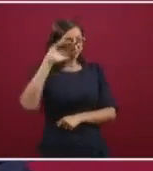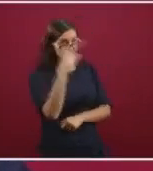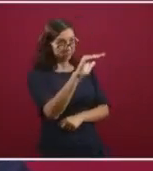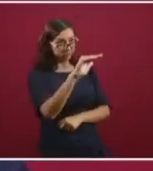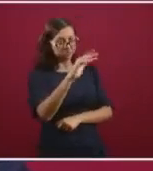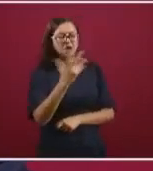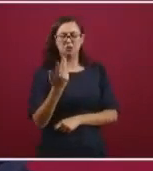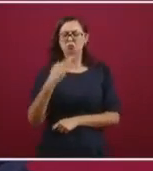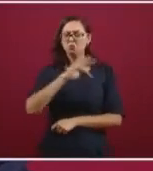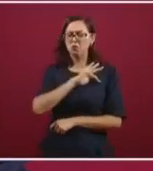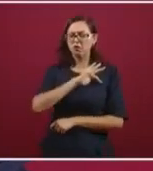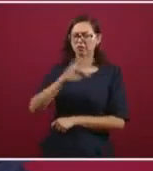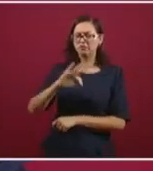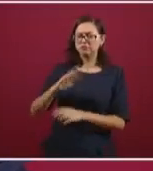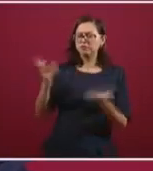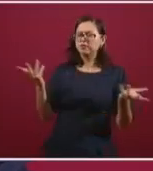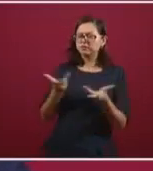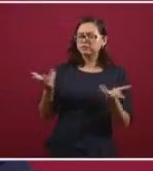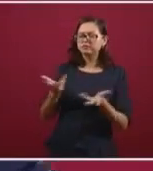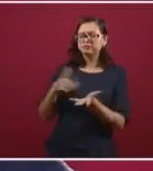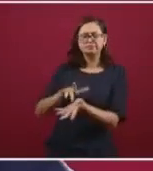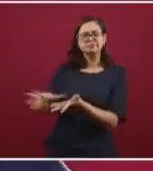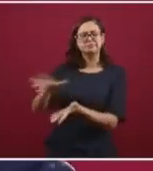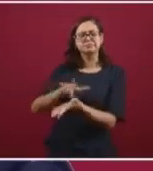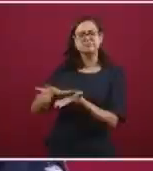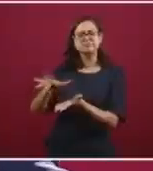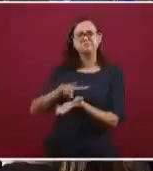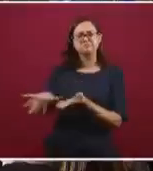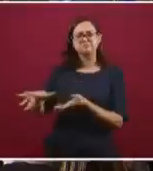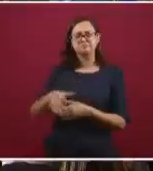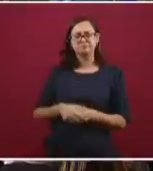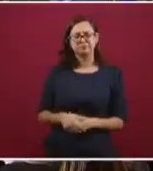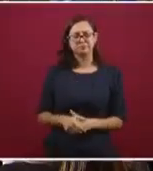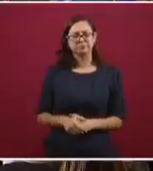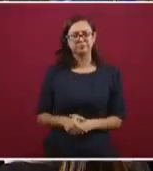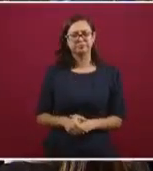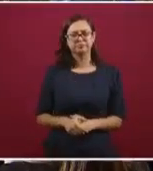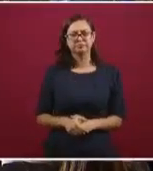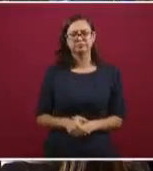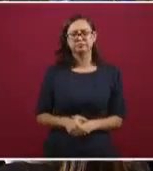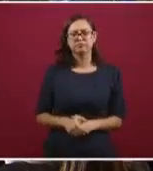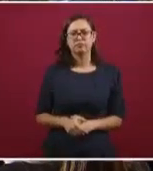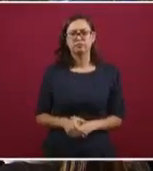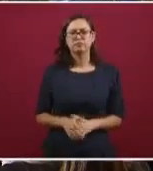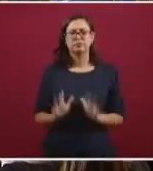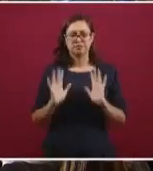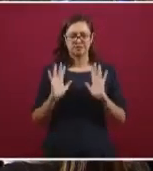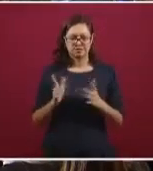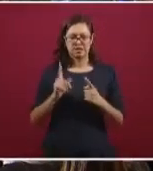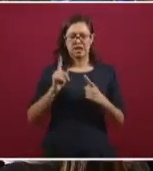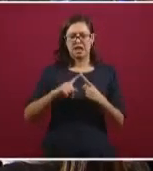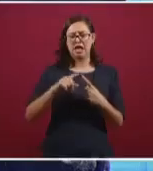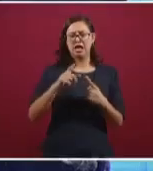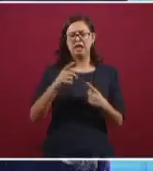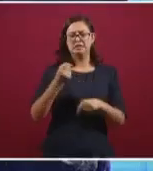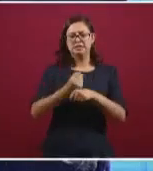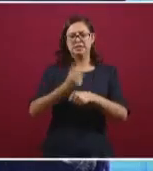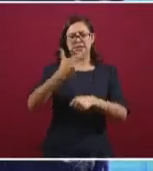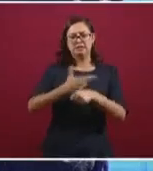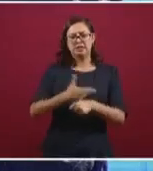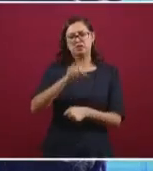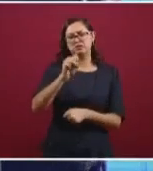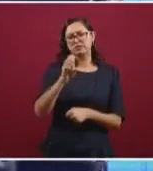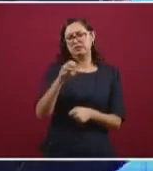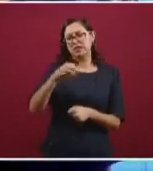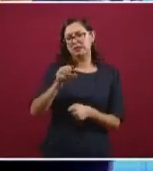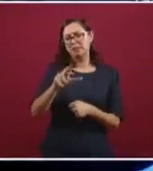lo haríamos. Esto lo consulté con el secretario de Marina y con el secretario de la Defensa